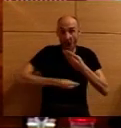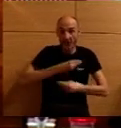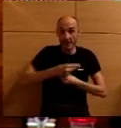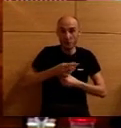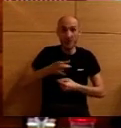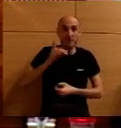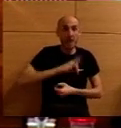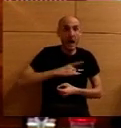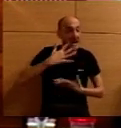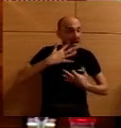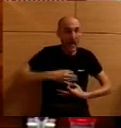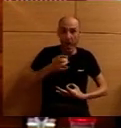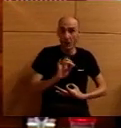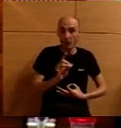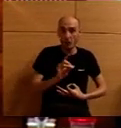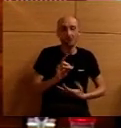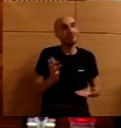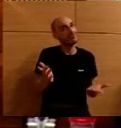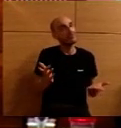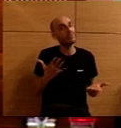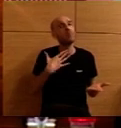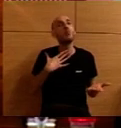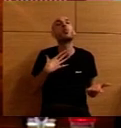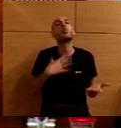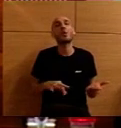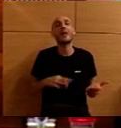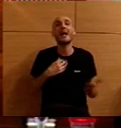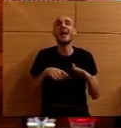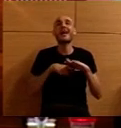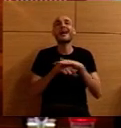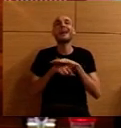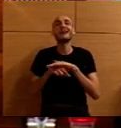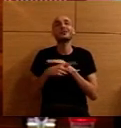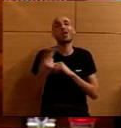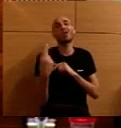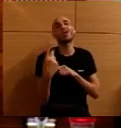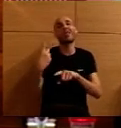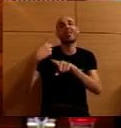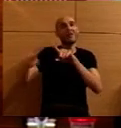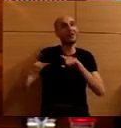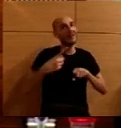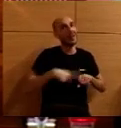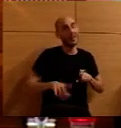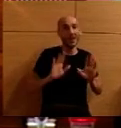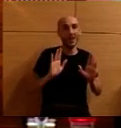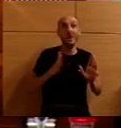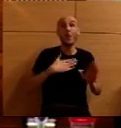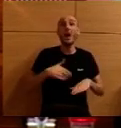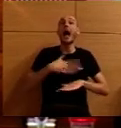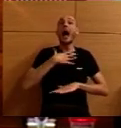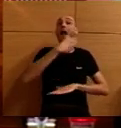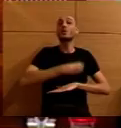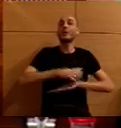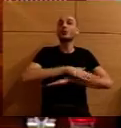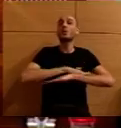real. A lo mejor es que la gestión de los municipios no la llevamos a cabo igual, los que gobernamos ayuntamientos con fuerzas progresistas, que los que